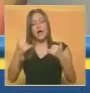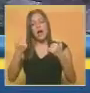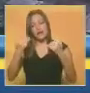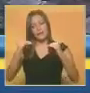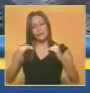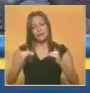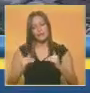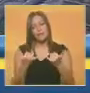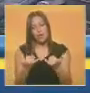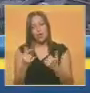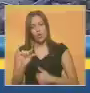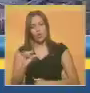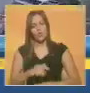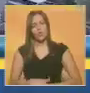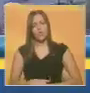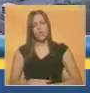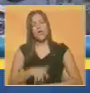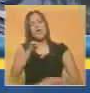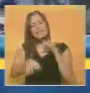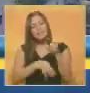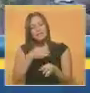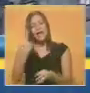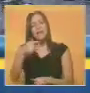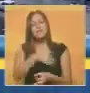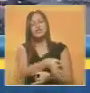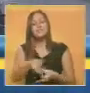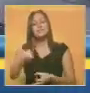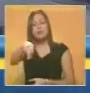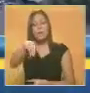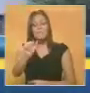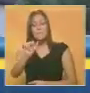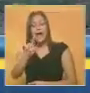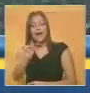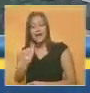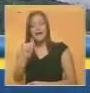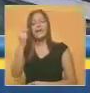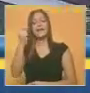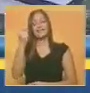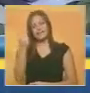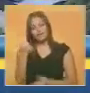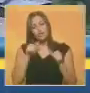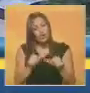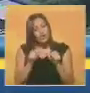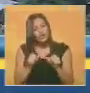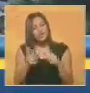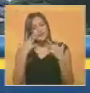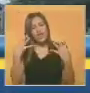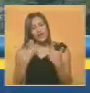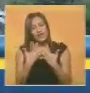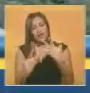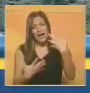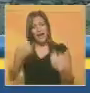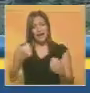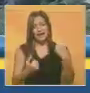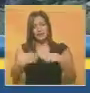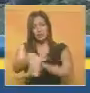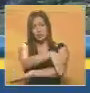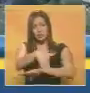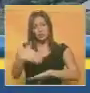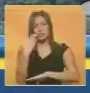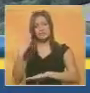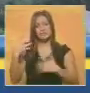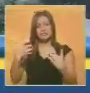bajando. Pablo Pérez destacó que en Mara, el sector de Puerto Caballo Conde, continúa el colapso vehicular en la carretera que